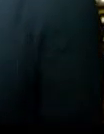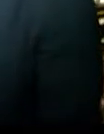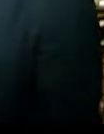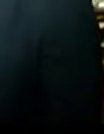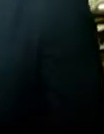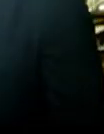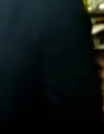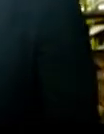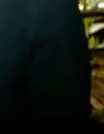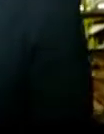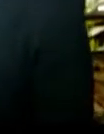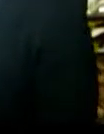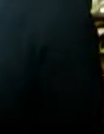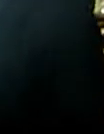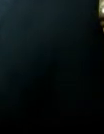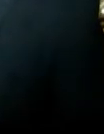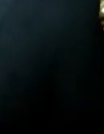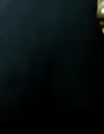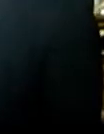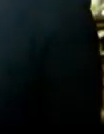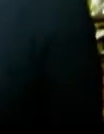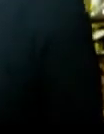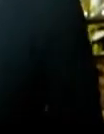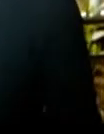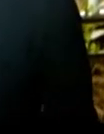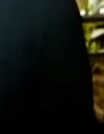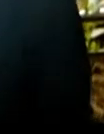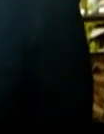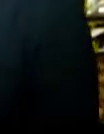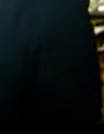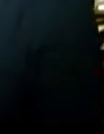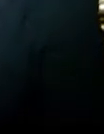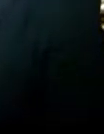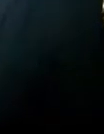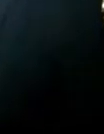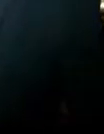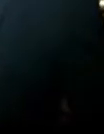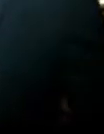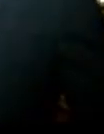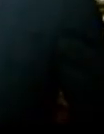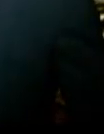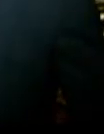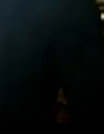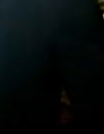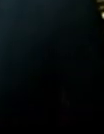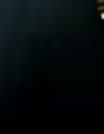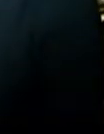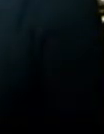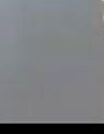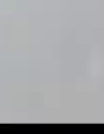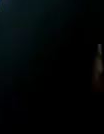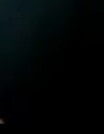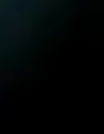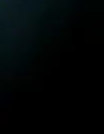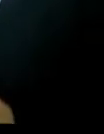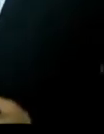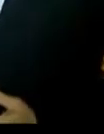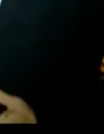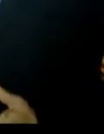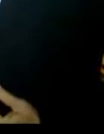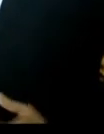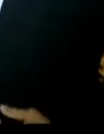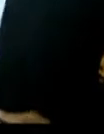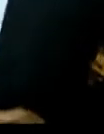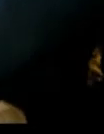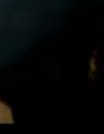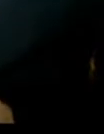primeira edição, passaram 11 anos, temos 12 países, 1.500 participantes e países de toda a parte da América. Para mim,